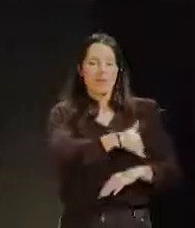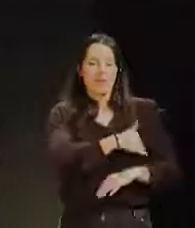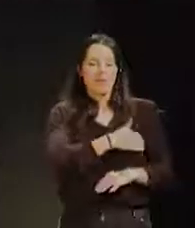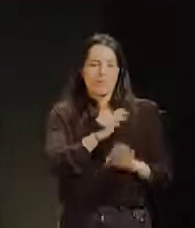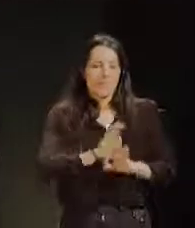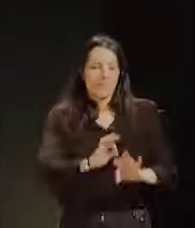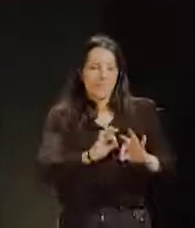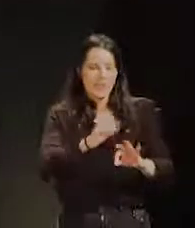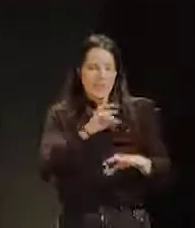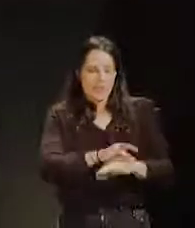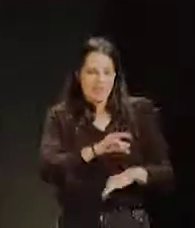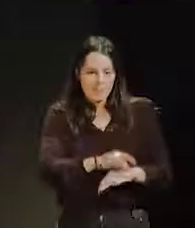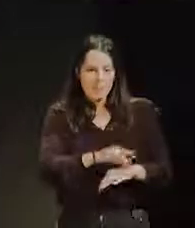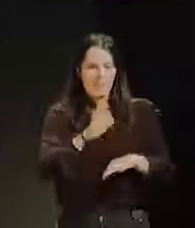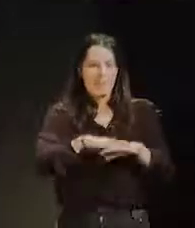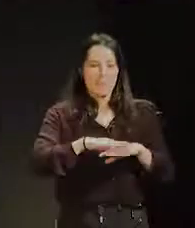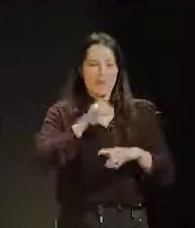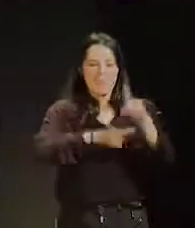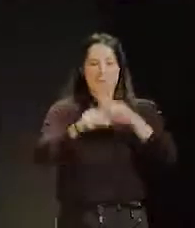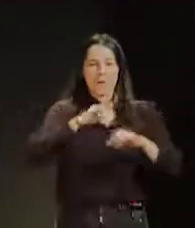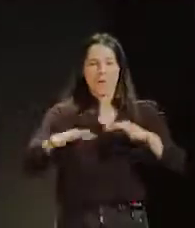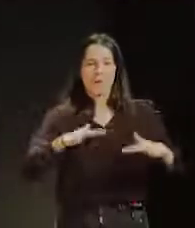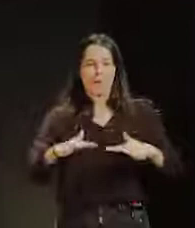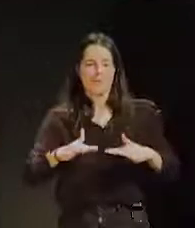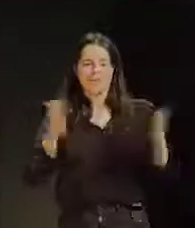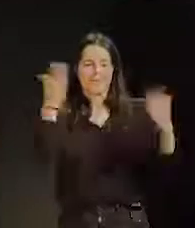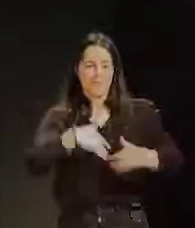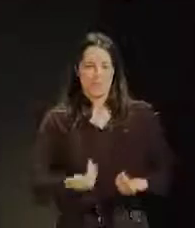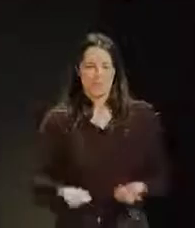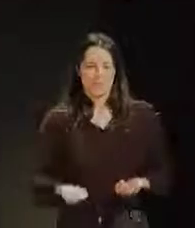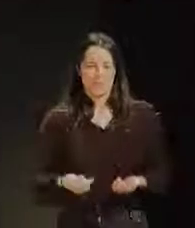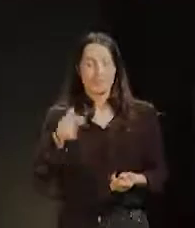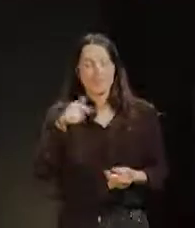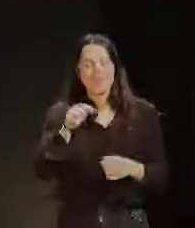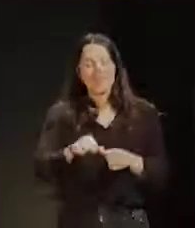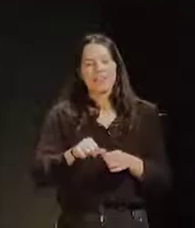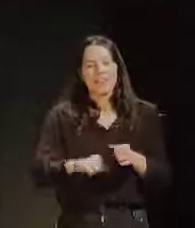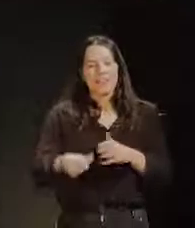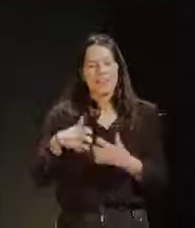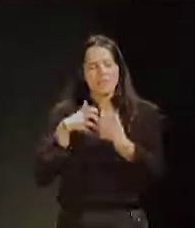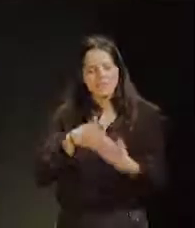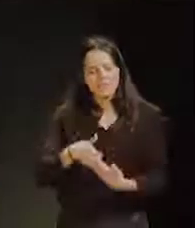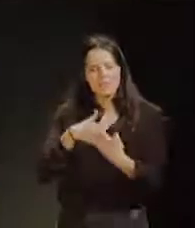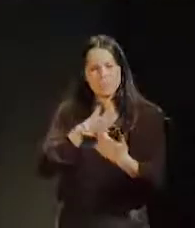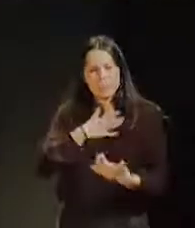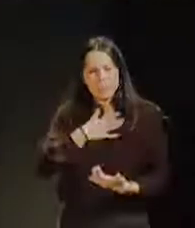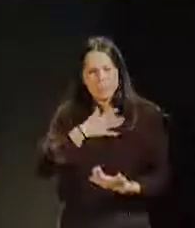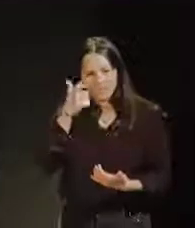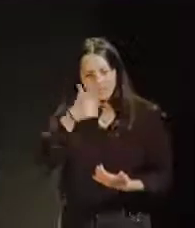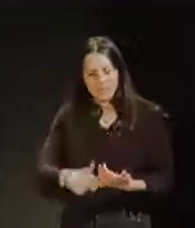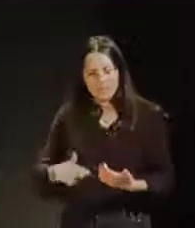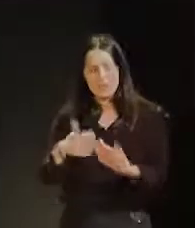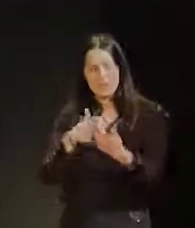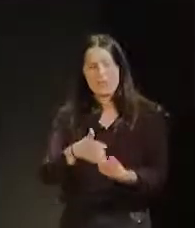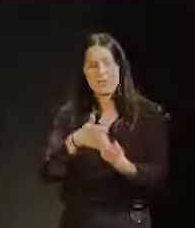específicamente para problemas motóricos no había. Y ahí empieza la lucha mía y de